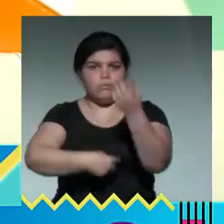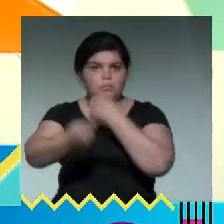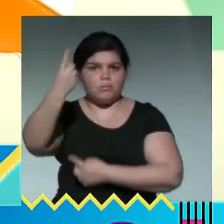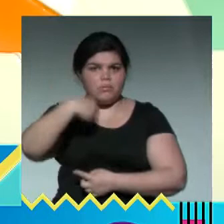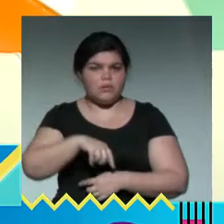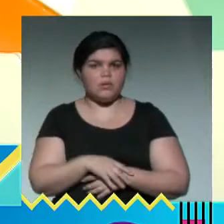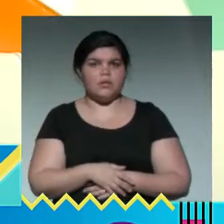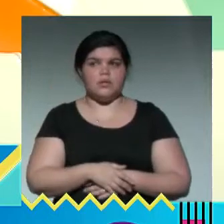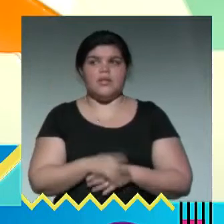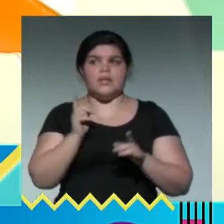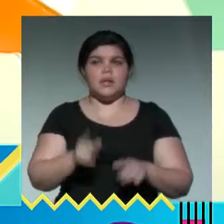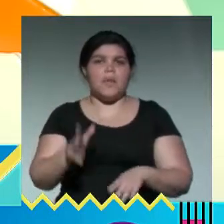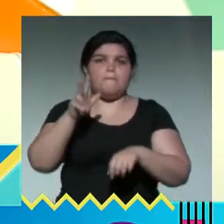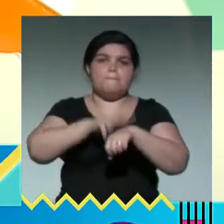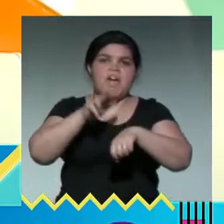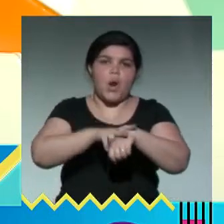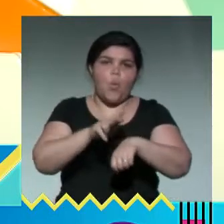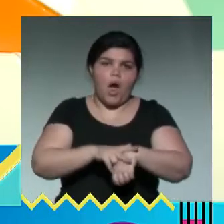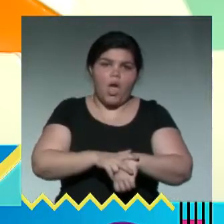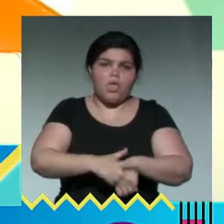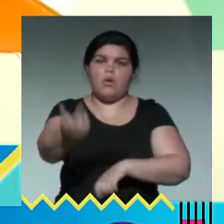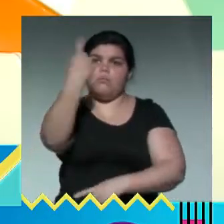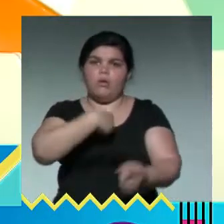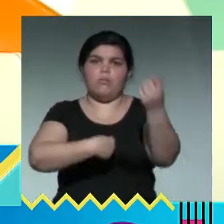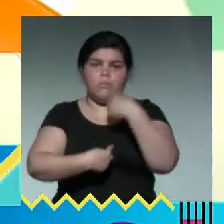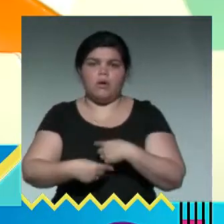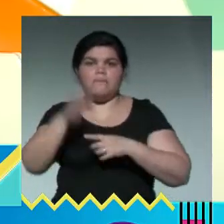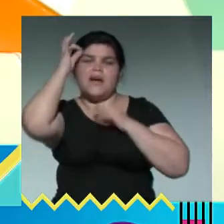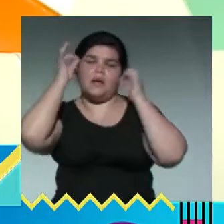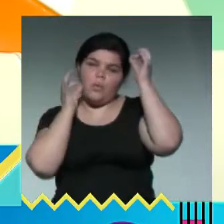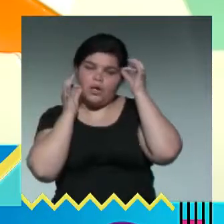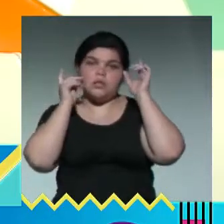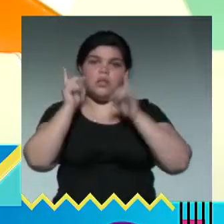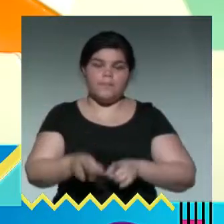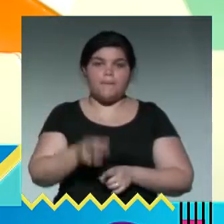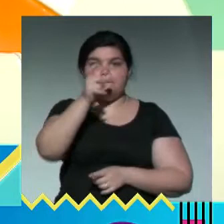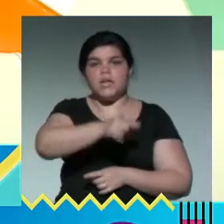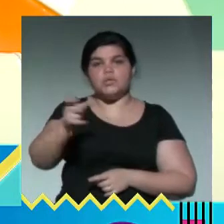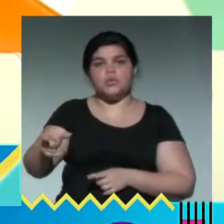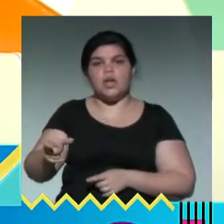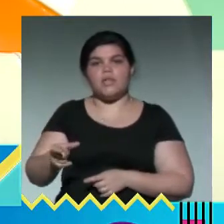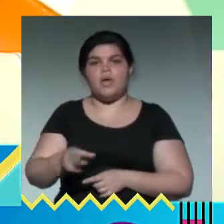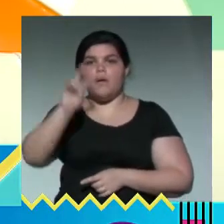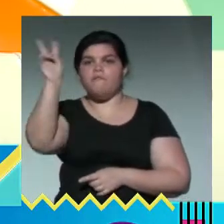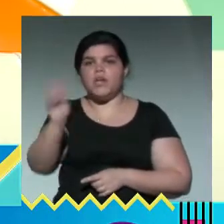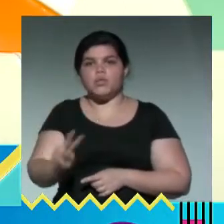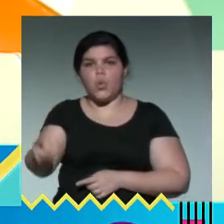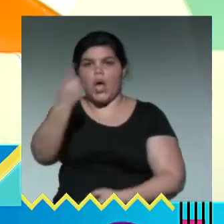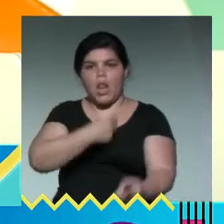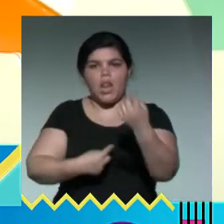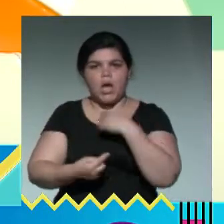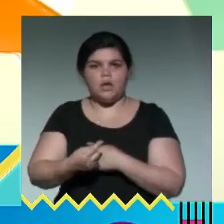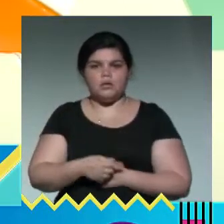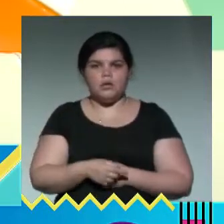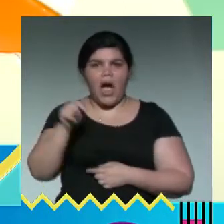han llegado muchos paraguayos. Hoy están llegando muchos venezolanos, es decir, nosotros la Argentina del siglo XXI,